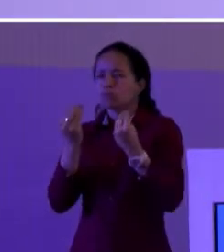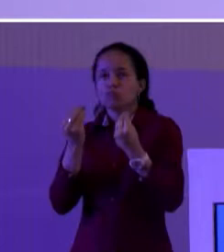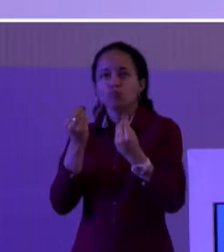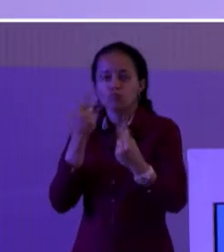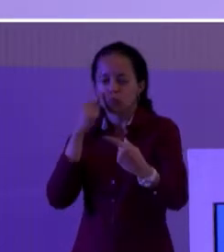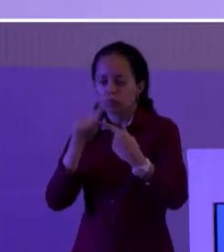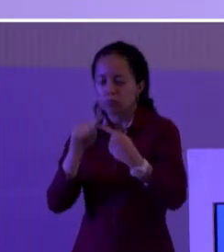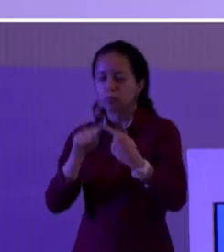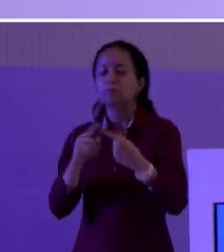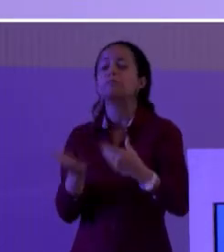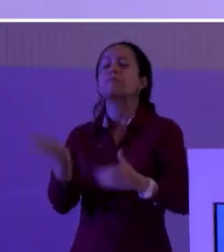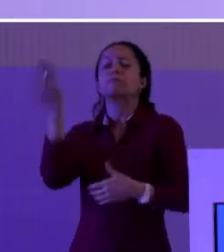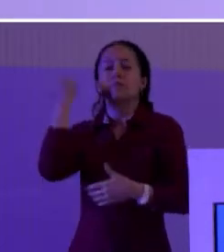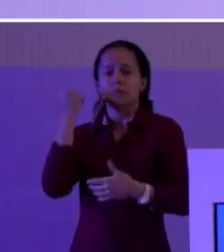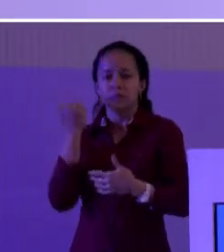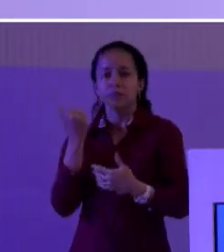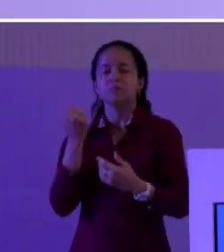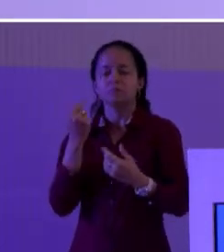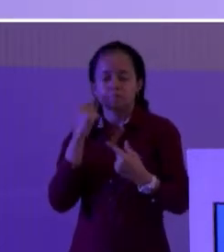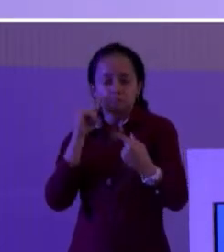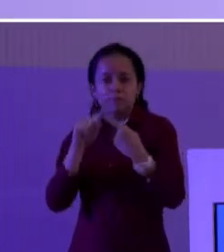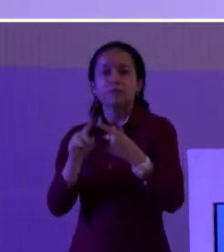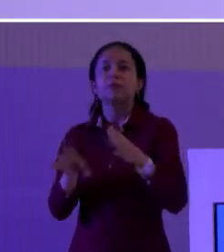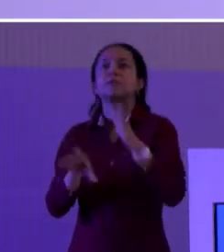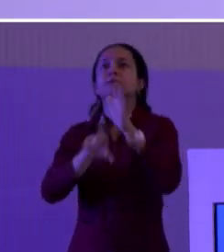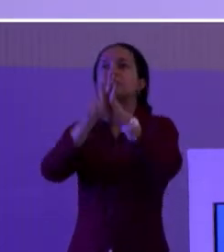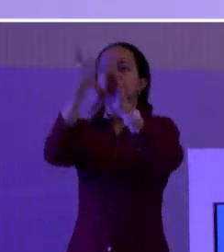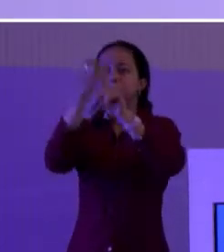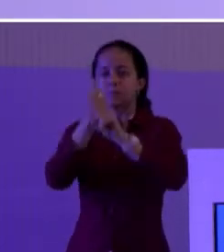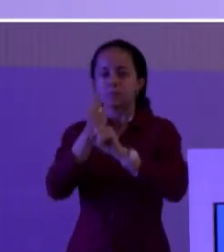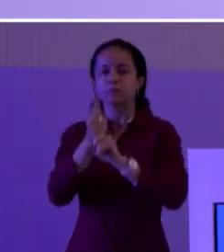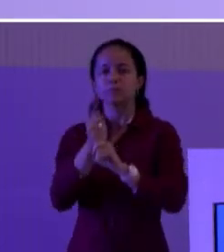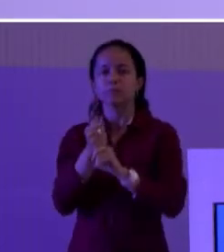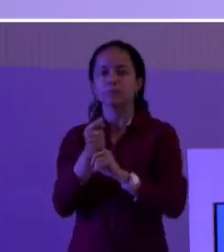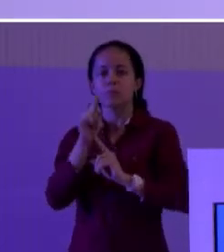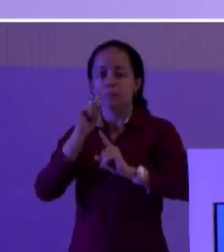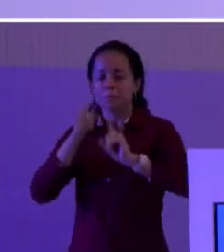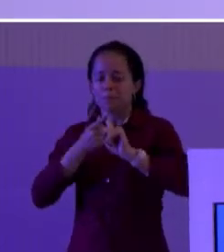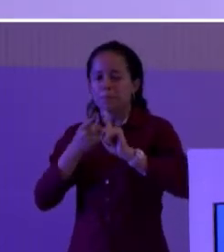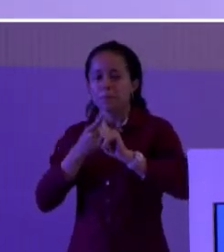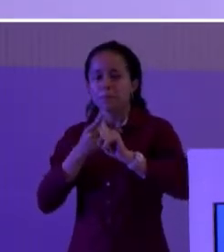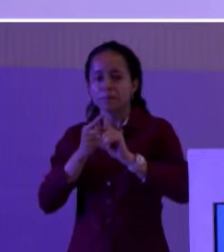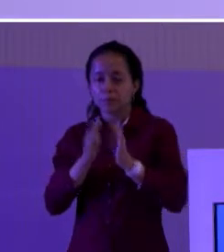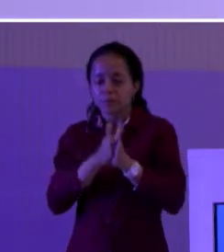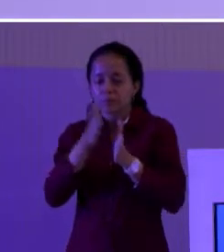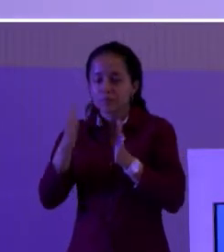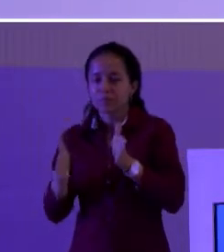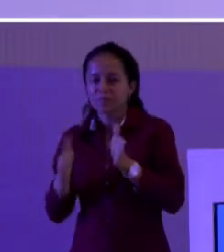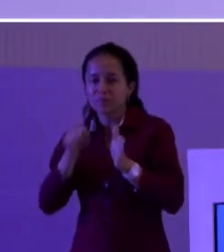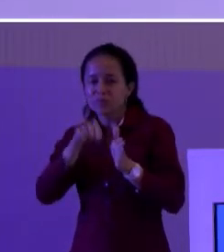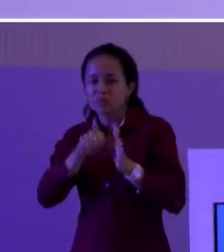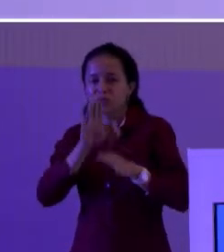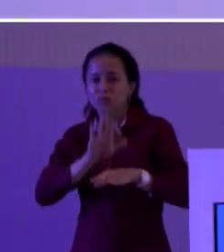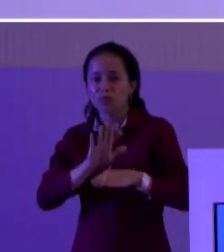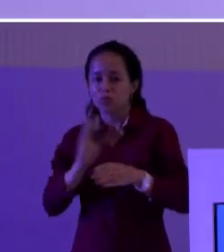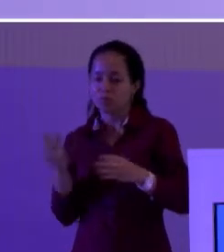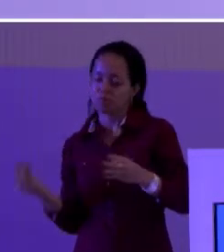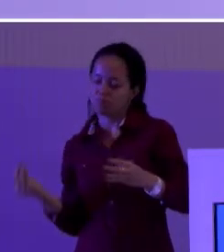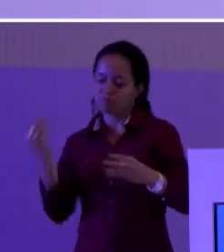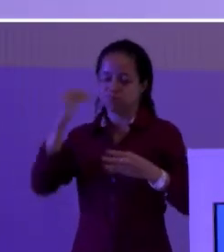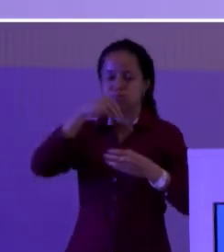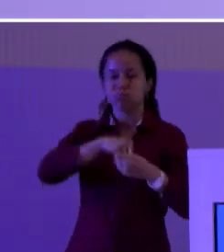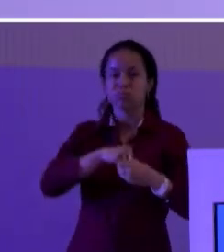por alcanzar. El más importante, dejar ese primer periodo de lo que fue la